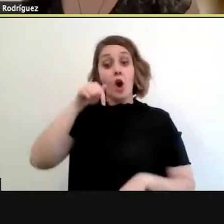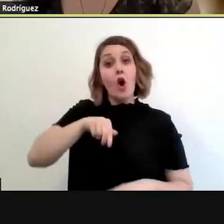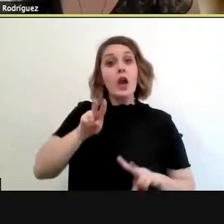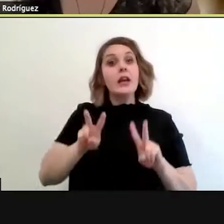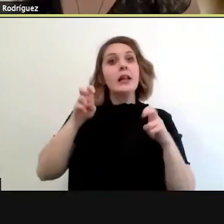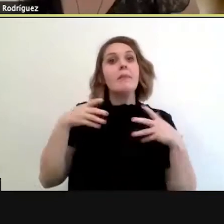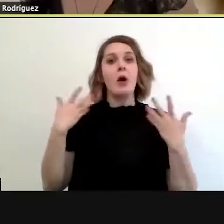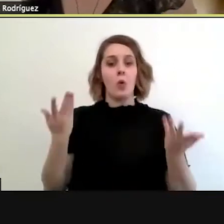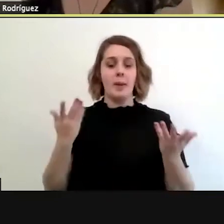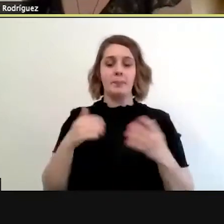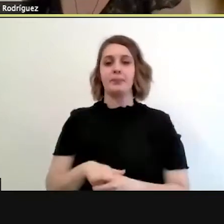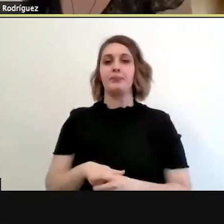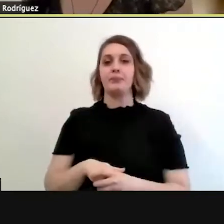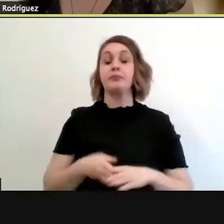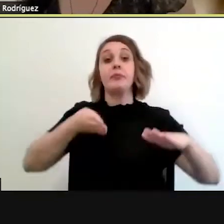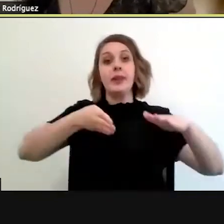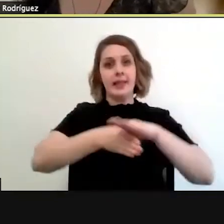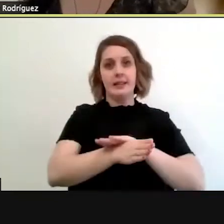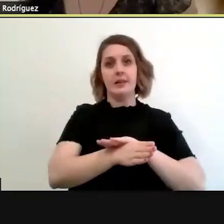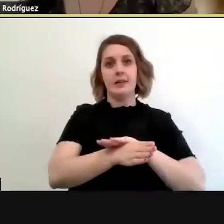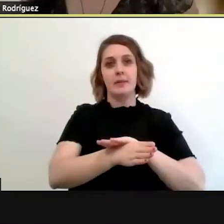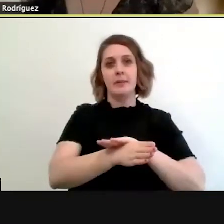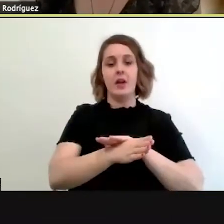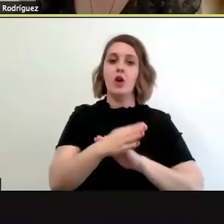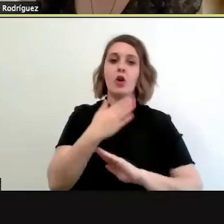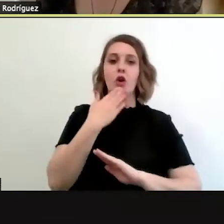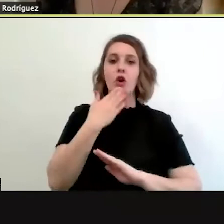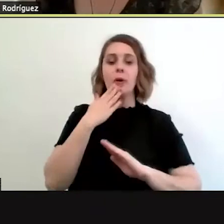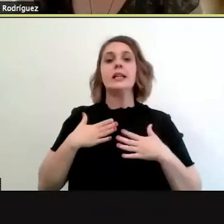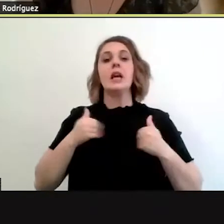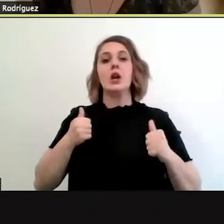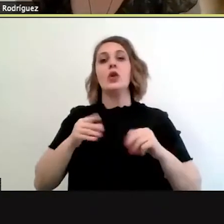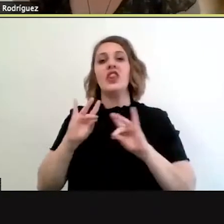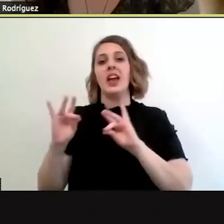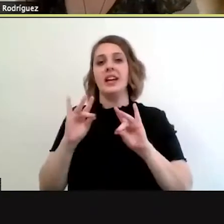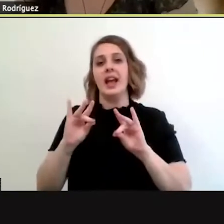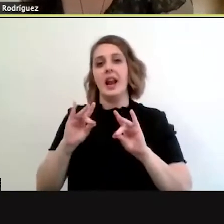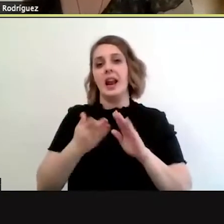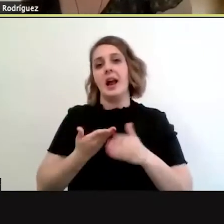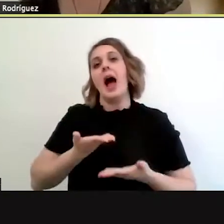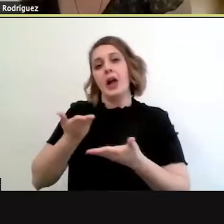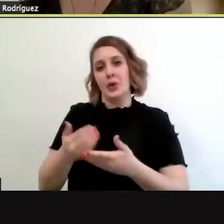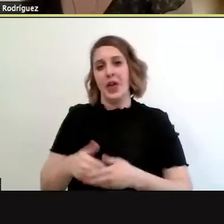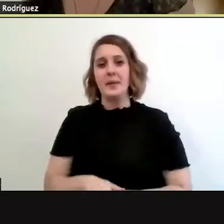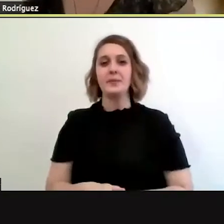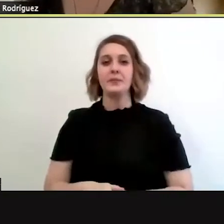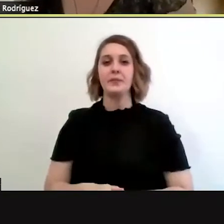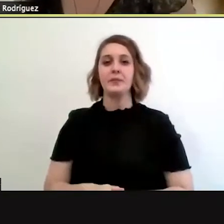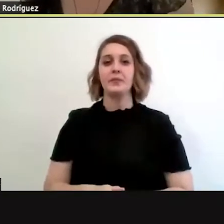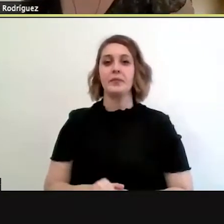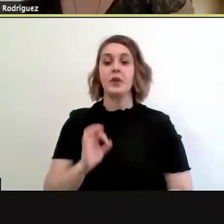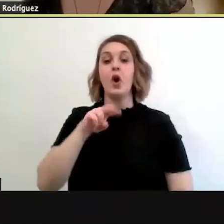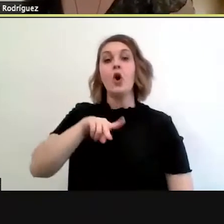del foro es accesibilidad, palanca en salud digital. Según la ONU, define la